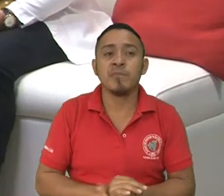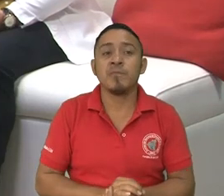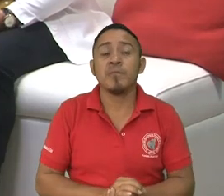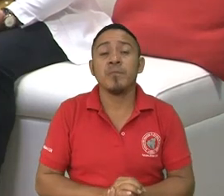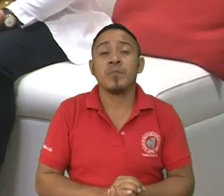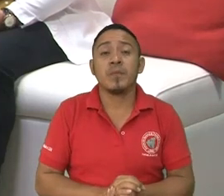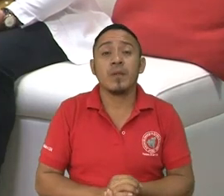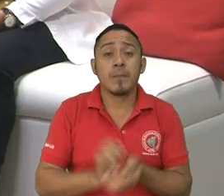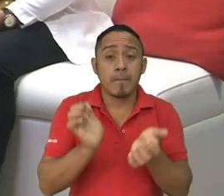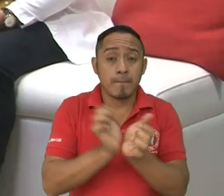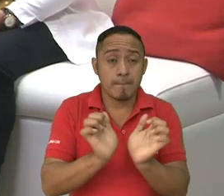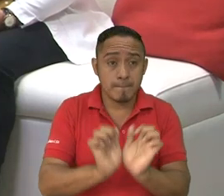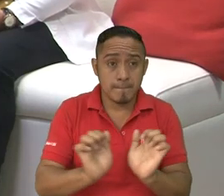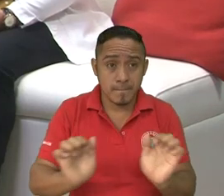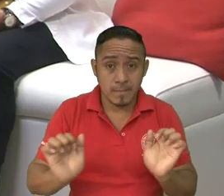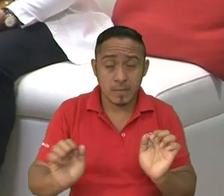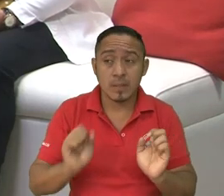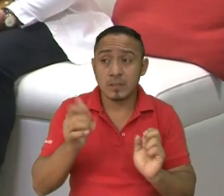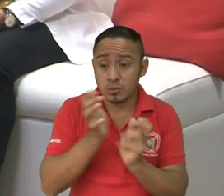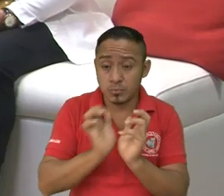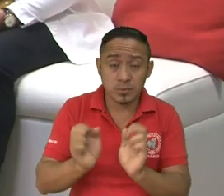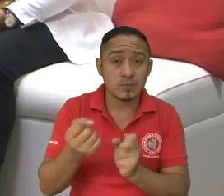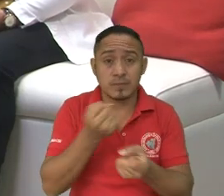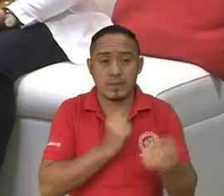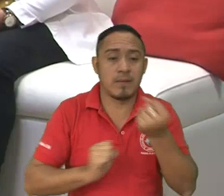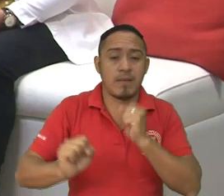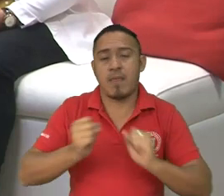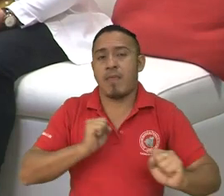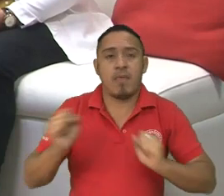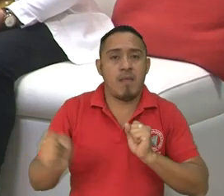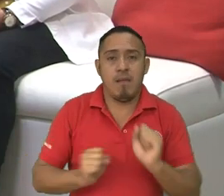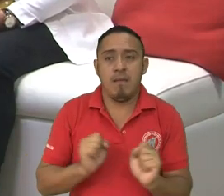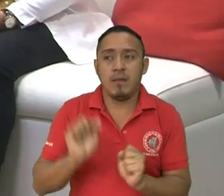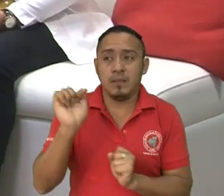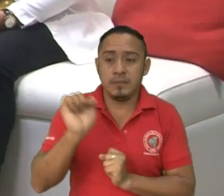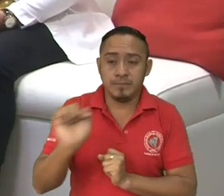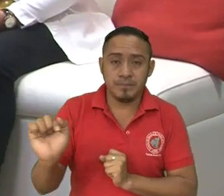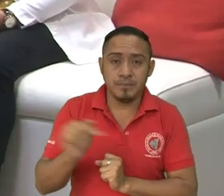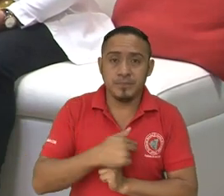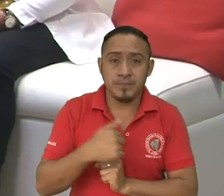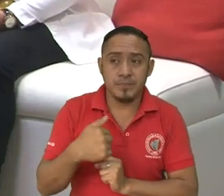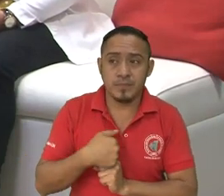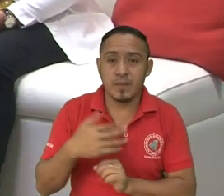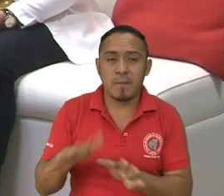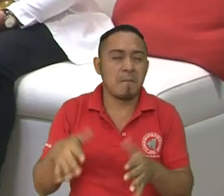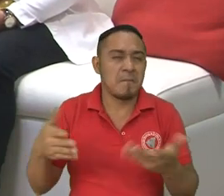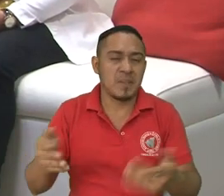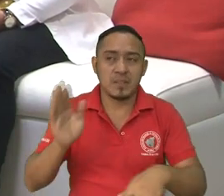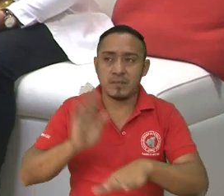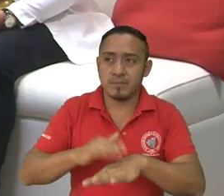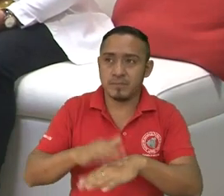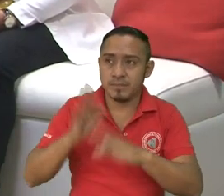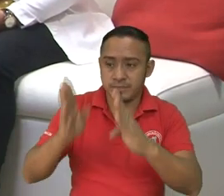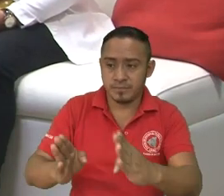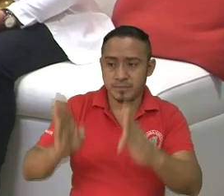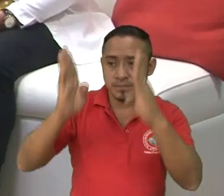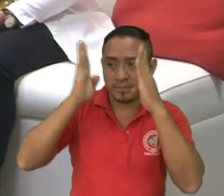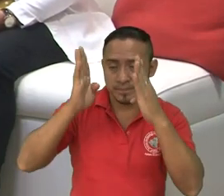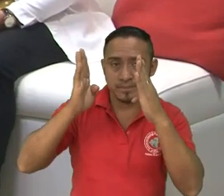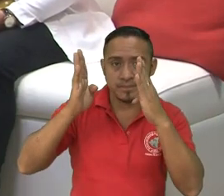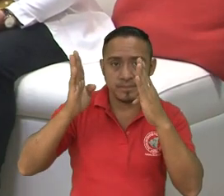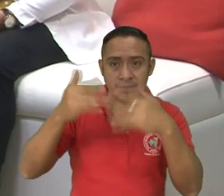cuando los niños son bien hiperactivos, es porque tal vez ellos hacen todo eso para llamar la atención. Una falta de atención.